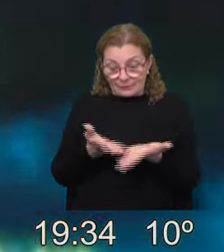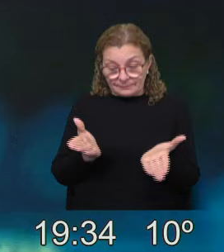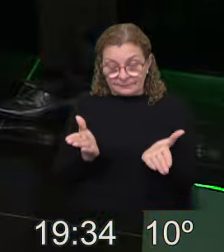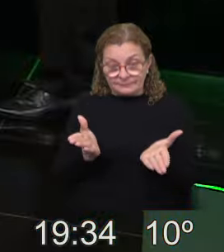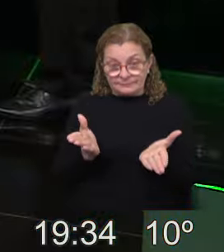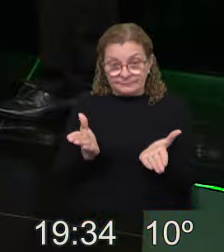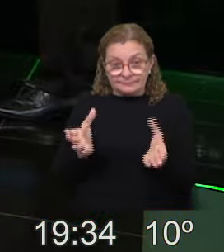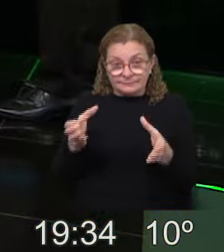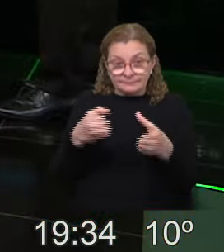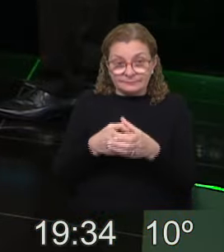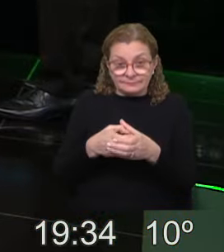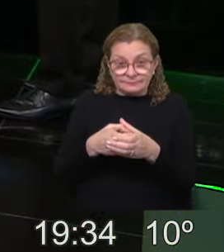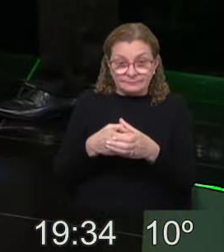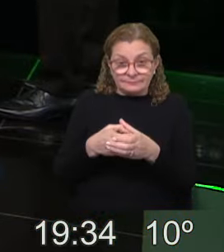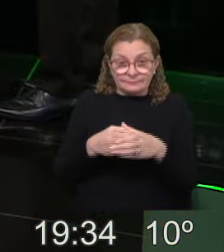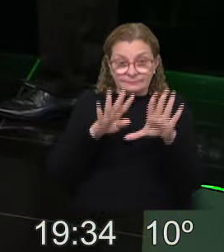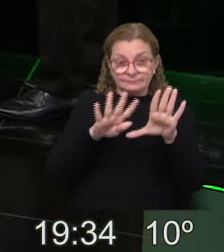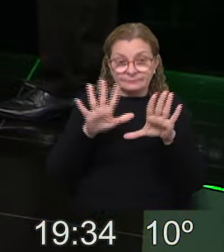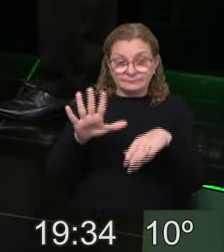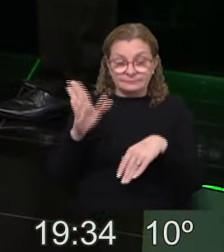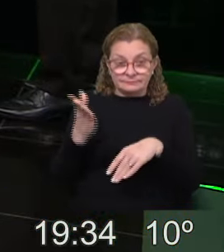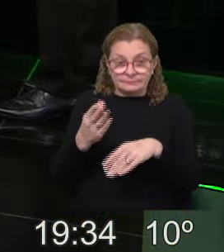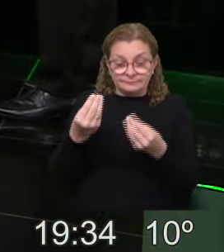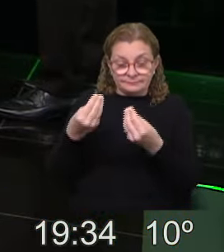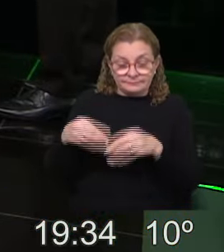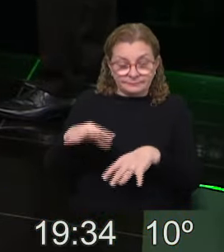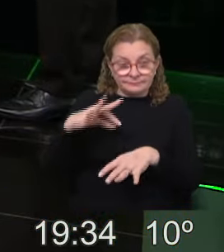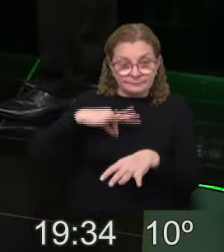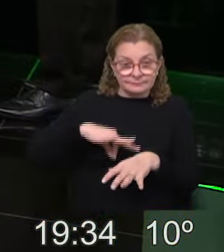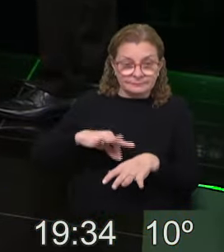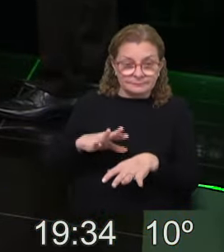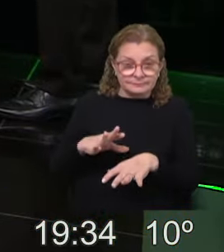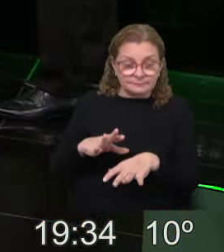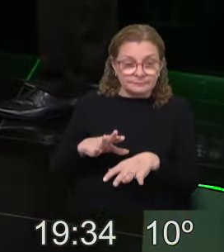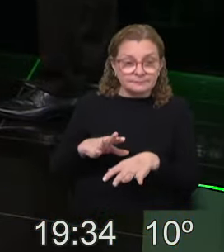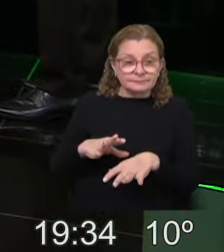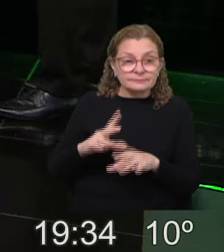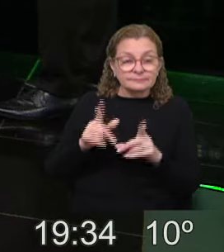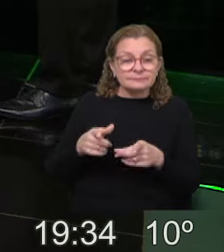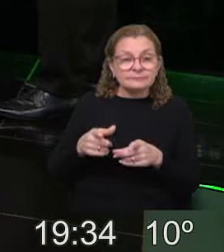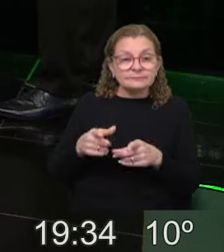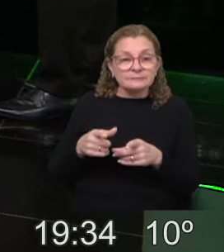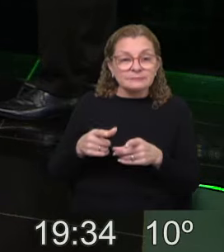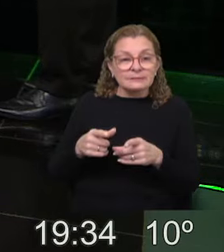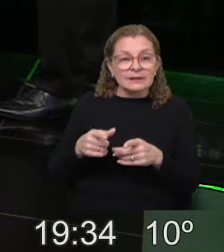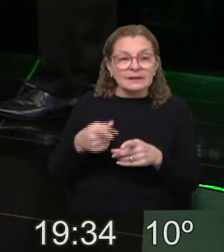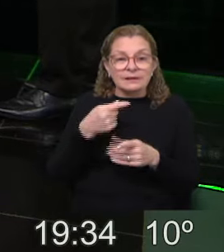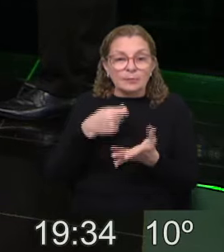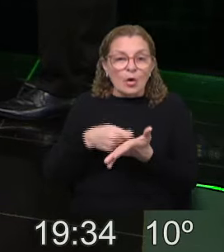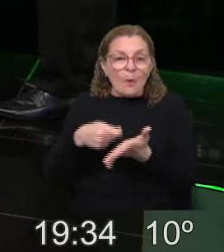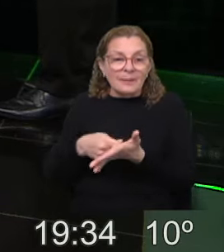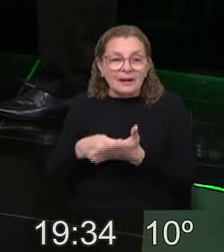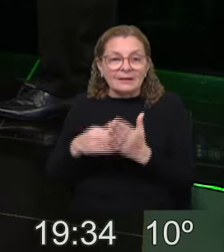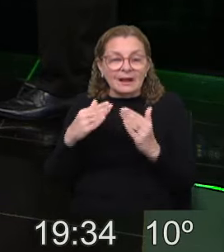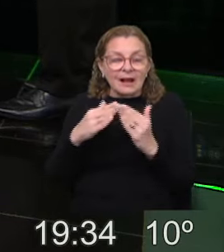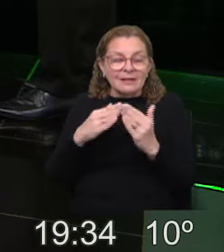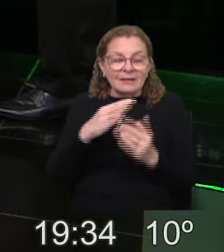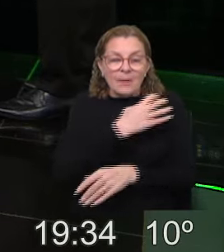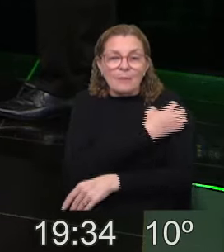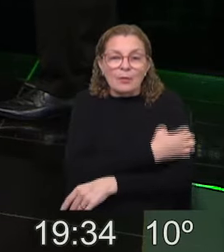pobl tenemos que el 99% perdió poder adquisitivo y en particular la caída fue más pronunciada en los hogares más